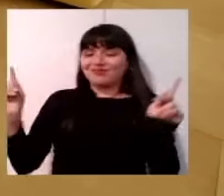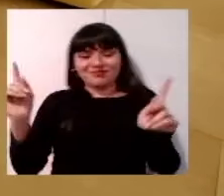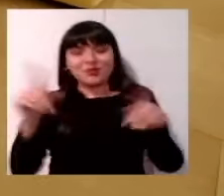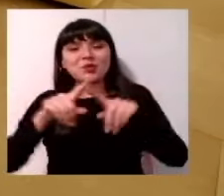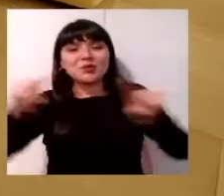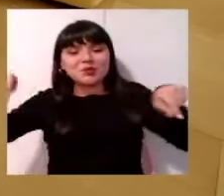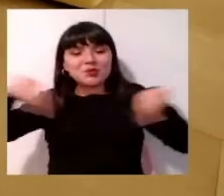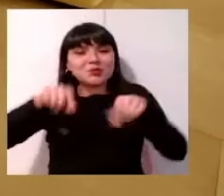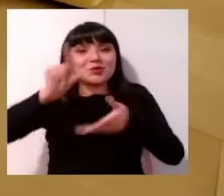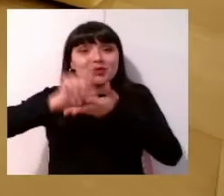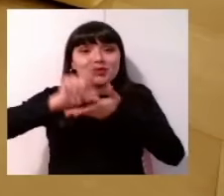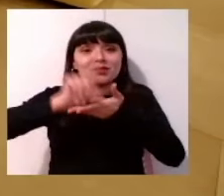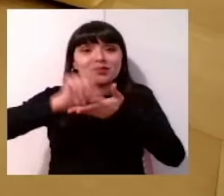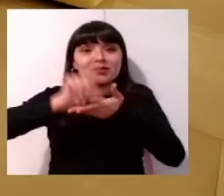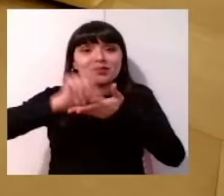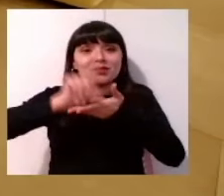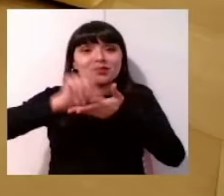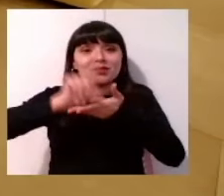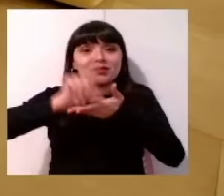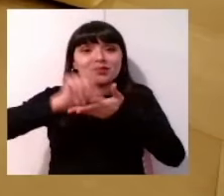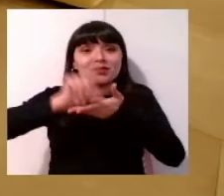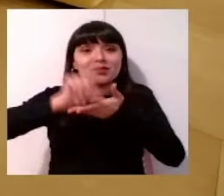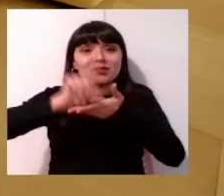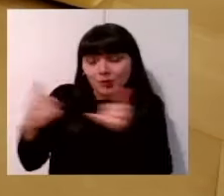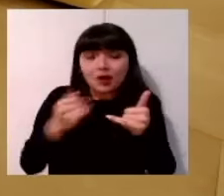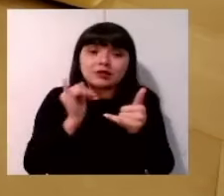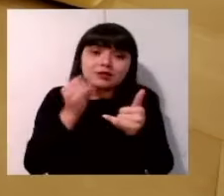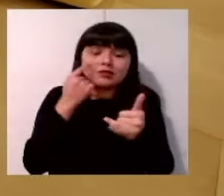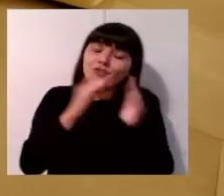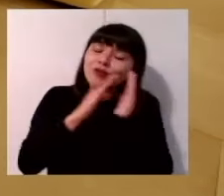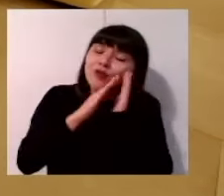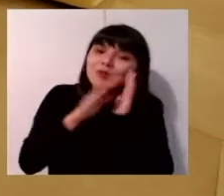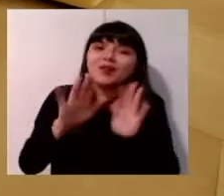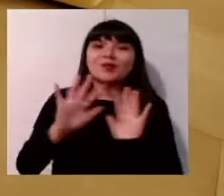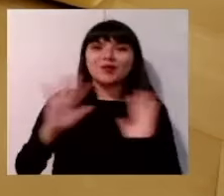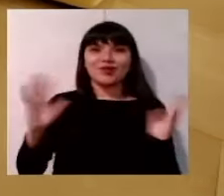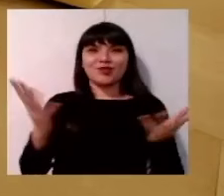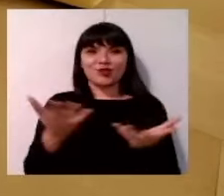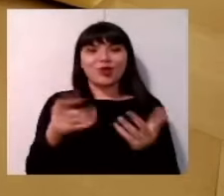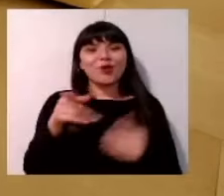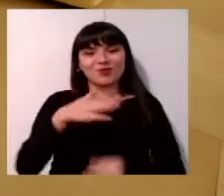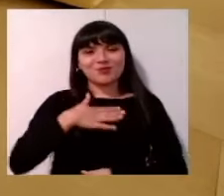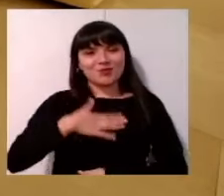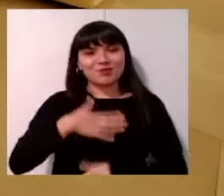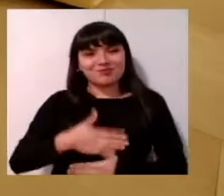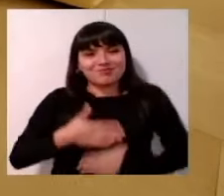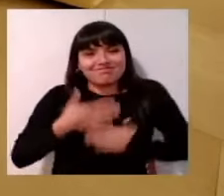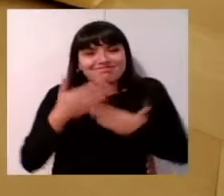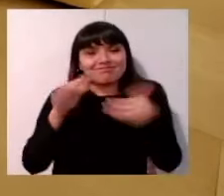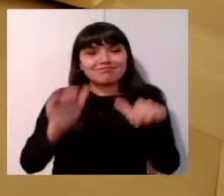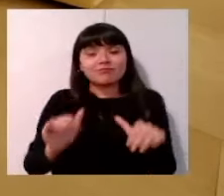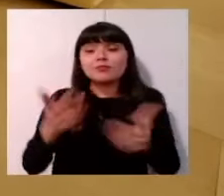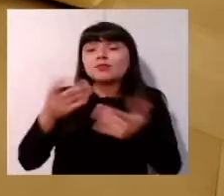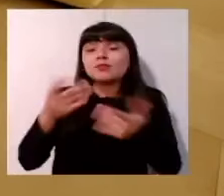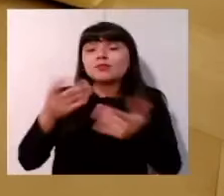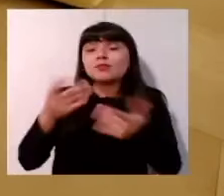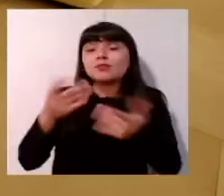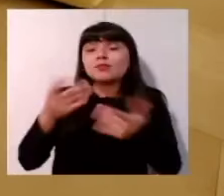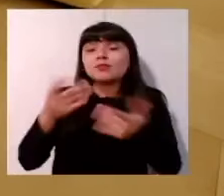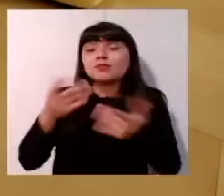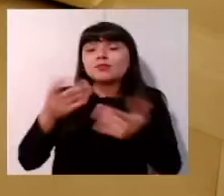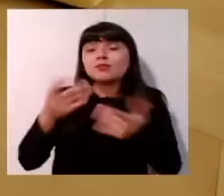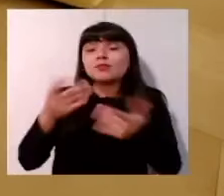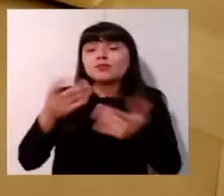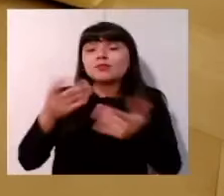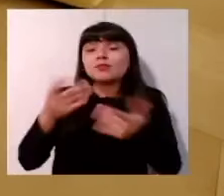más bien para dormir, pero igual tiene que ser un entorno que a ellos les guste. Entonces, poner esas lucecitas, esas cosas, puede ayudarlos a dormir mejor de todas